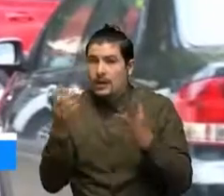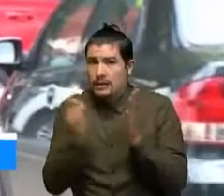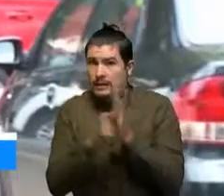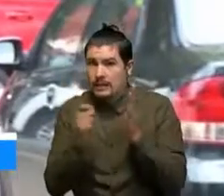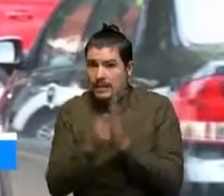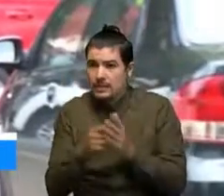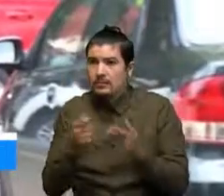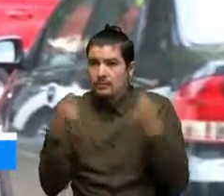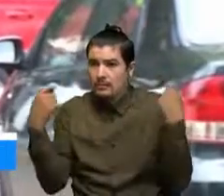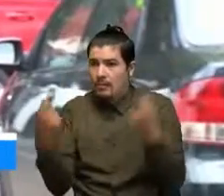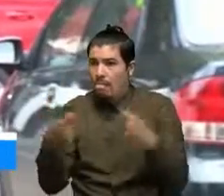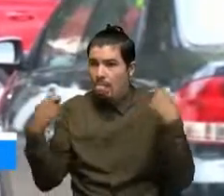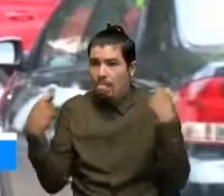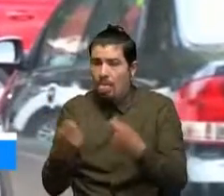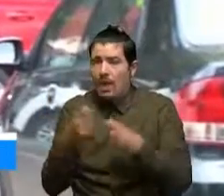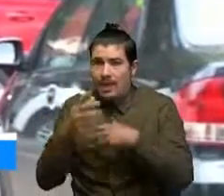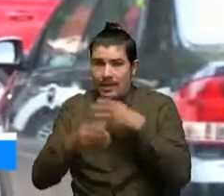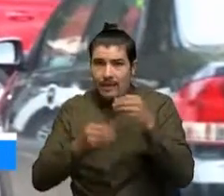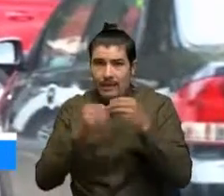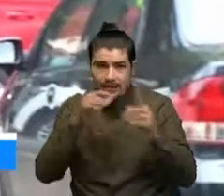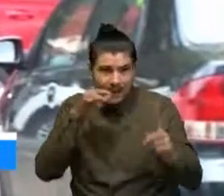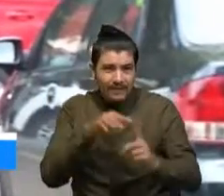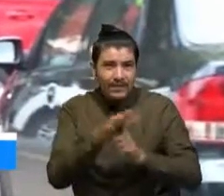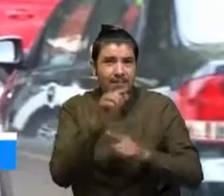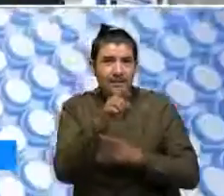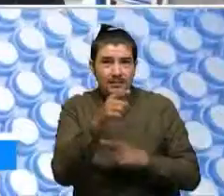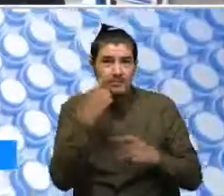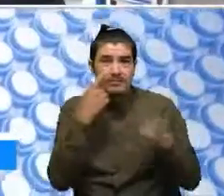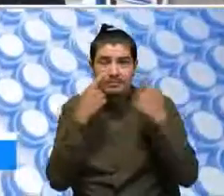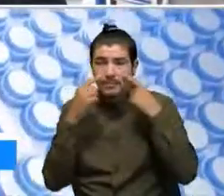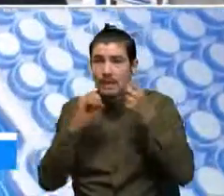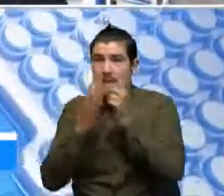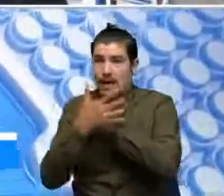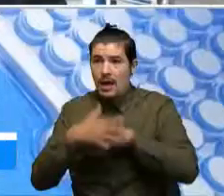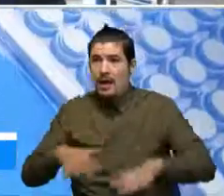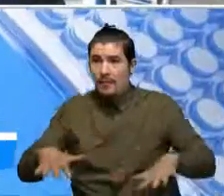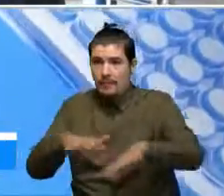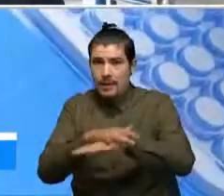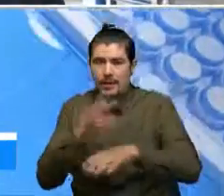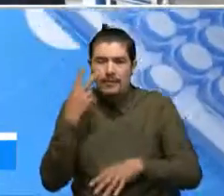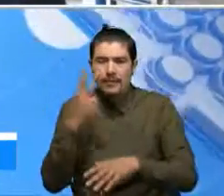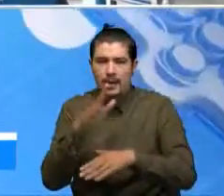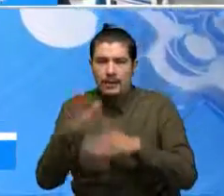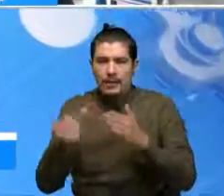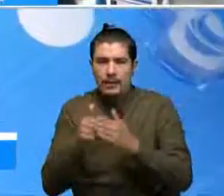piensan distribuir, teniendo en cuenta las afectaciones que esto trae para el medio ambiente.